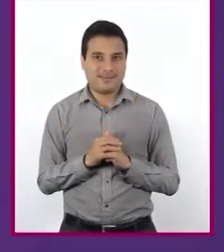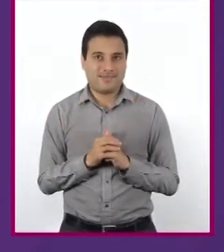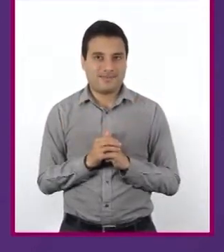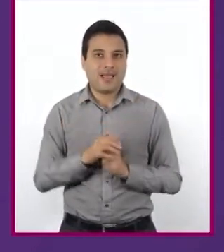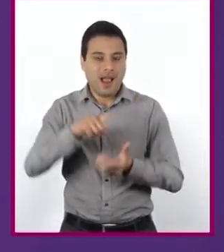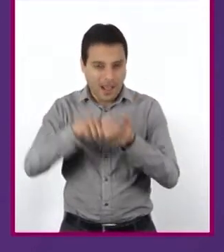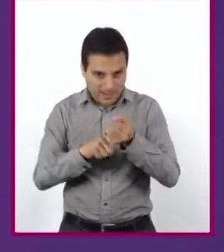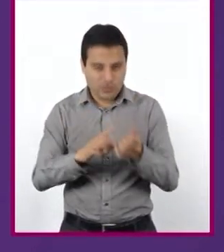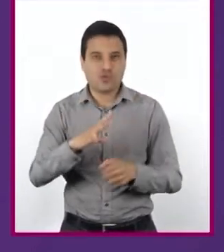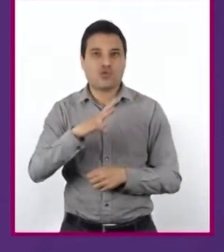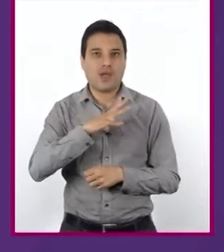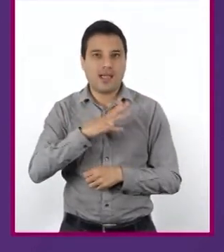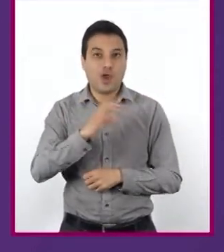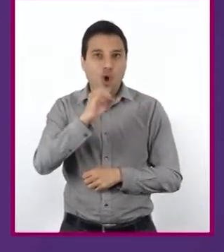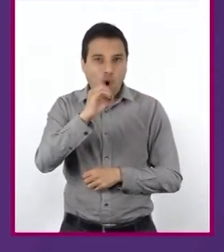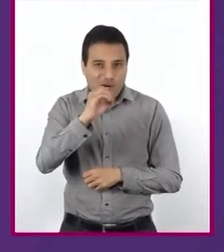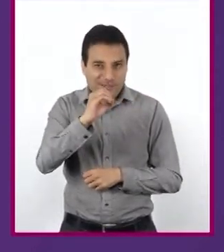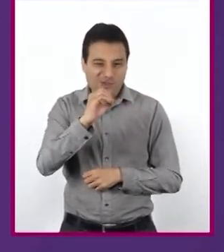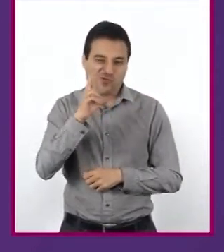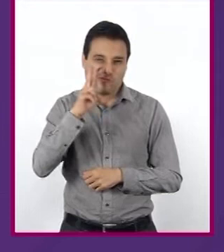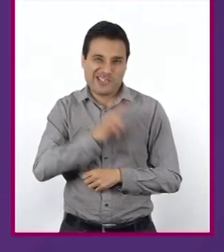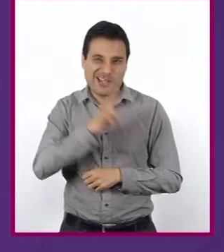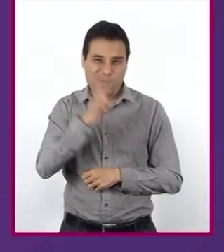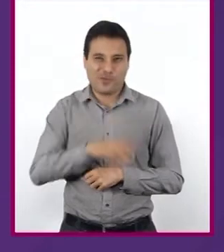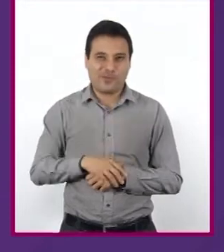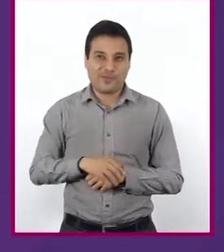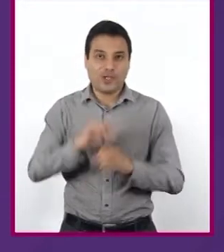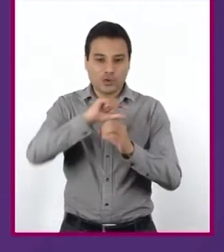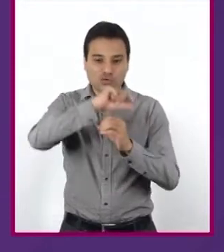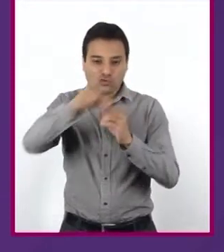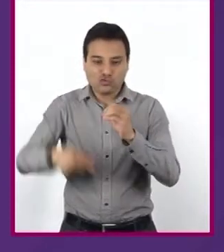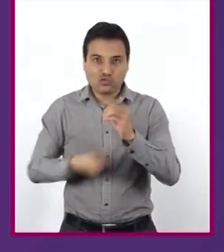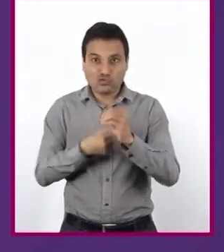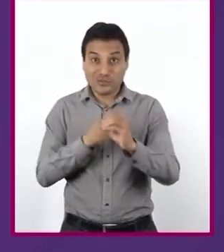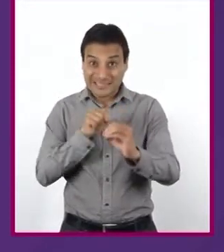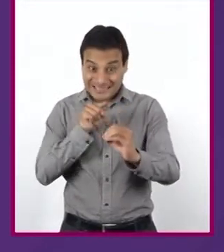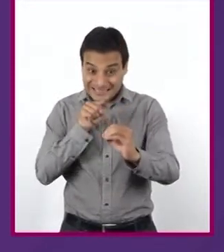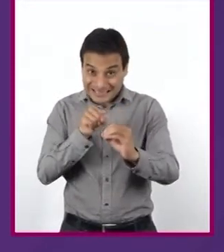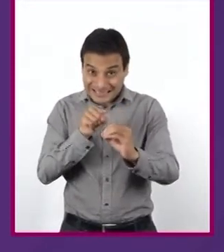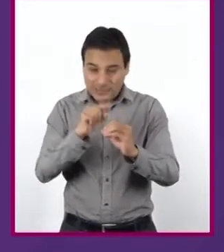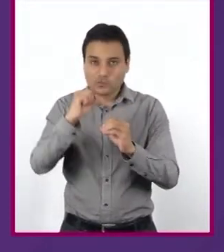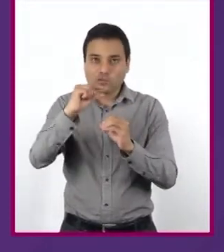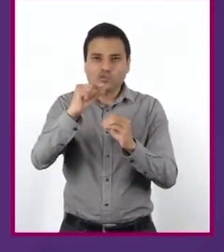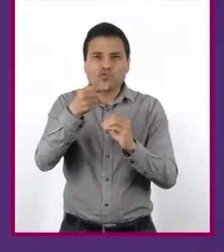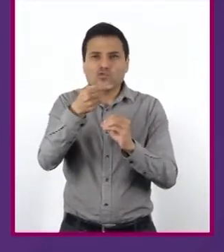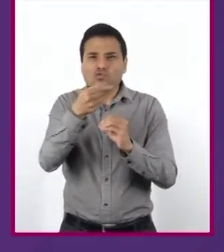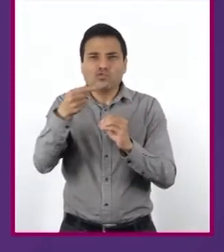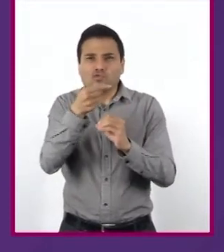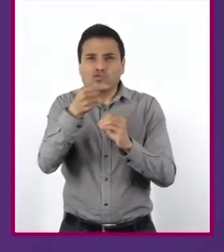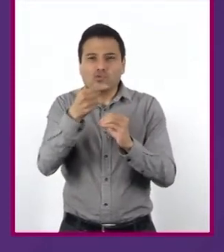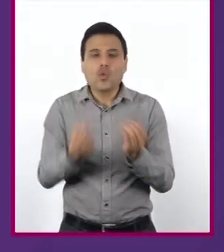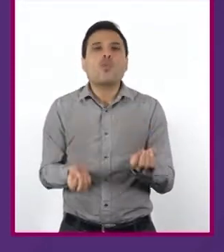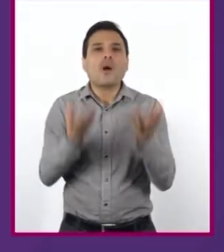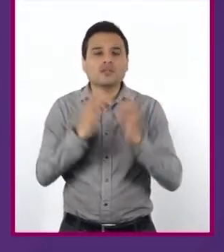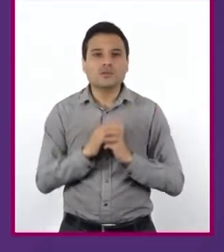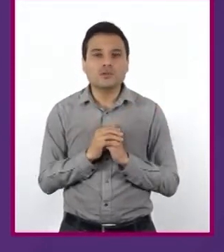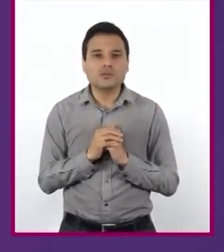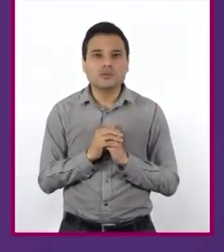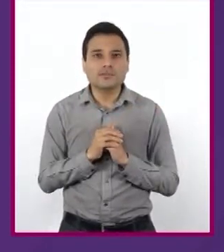donde está el oxígeno, los átomos de los elementos que pertenecen a este